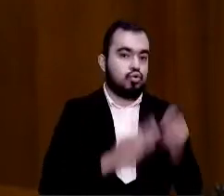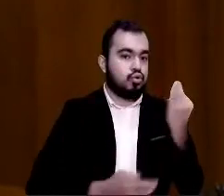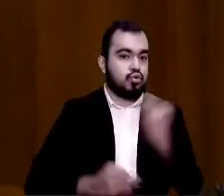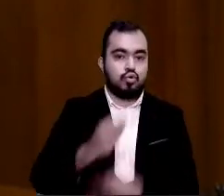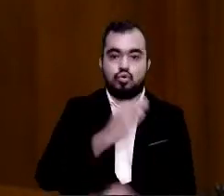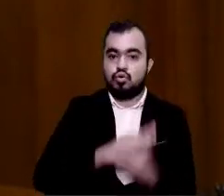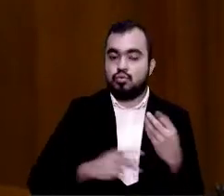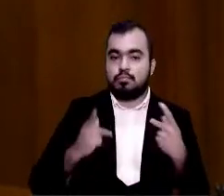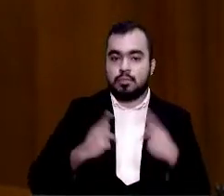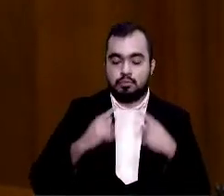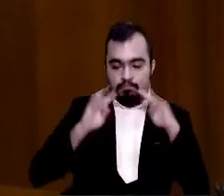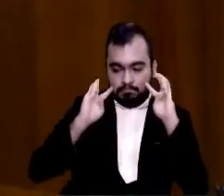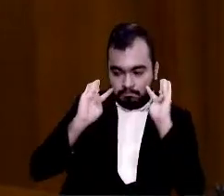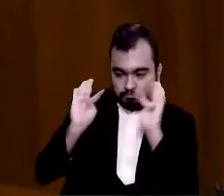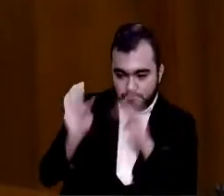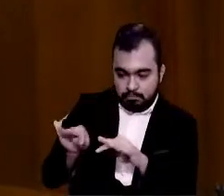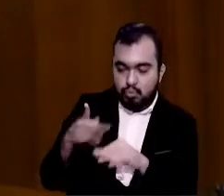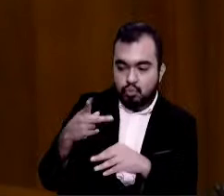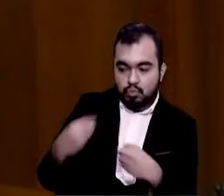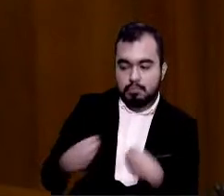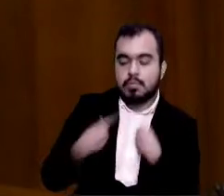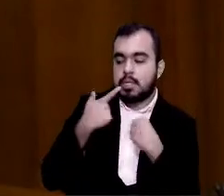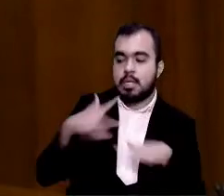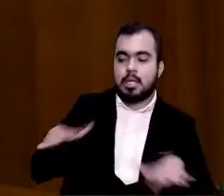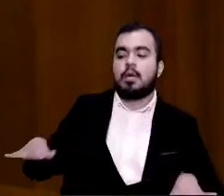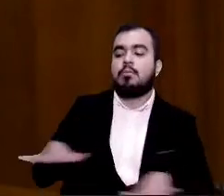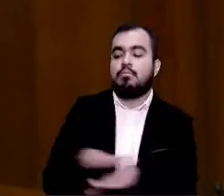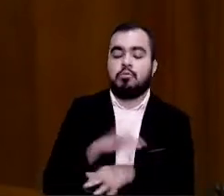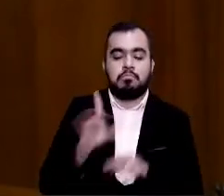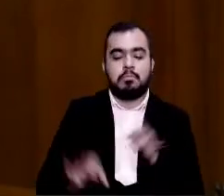voltear a verlas y cambiar su vida. Es cuanto.